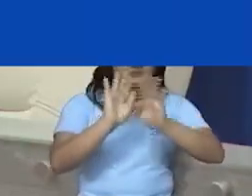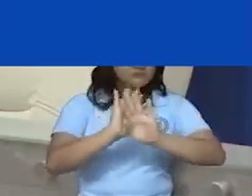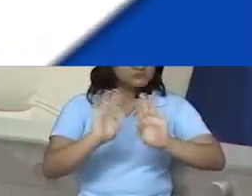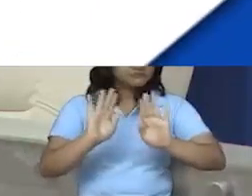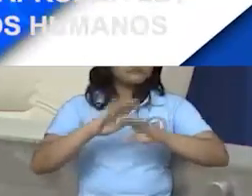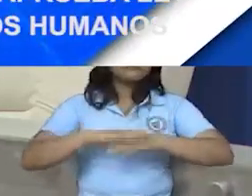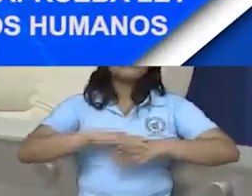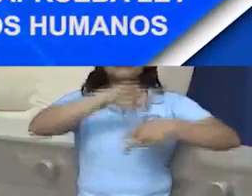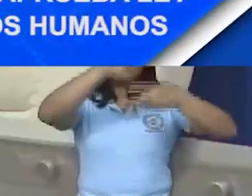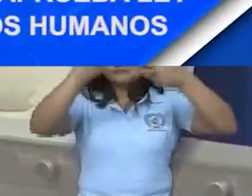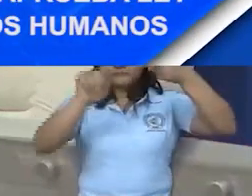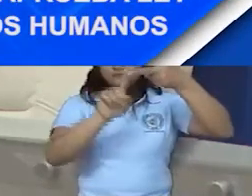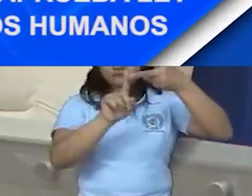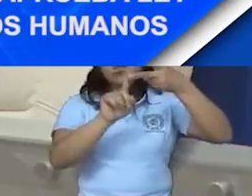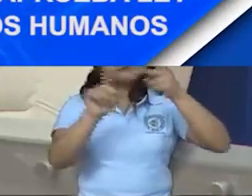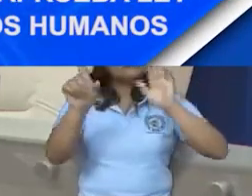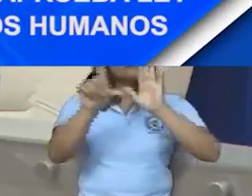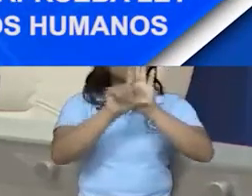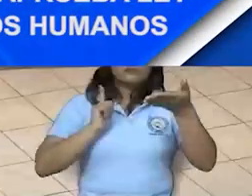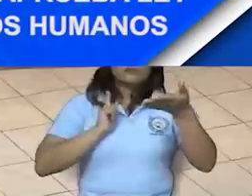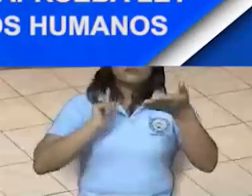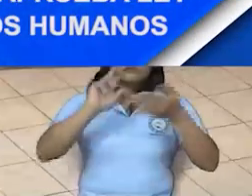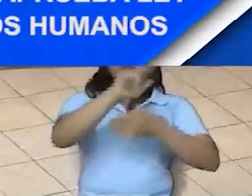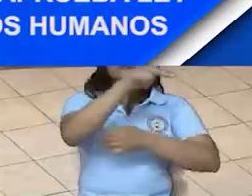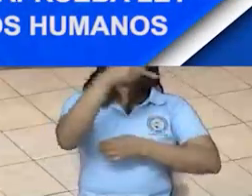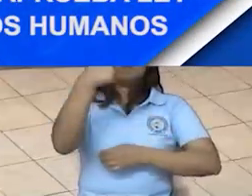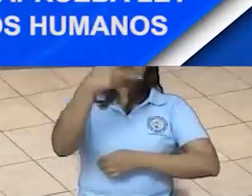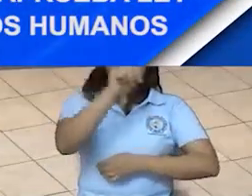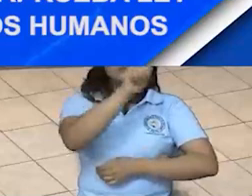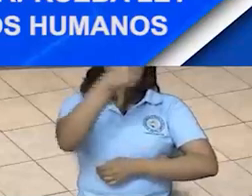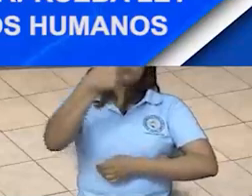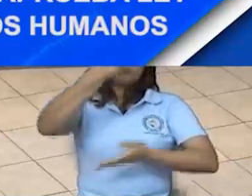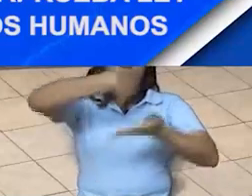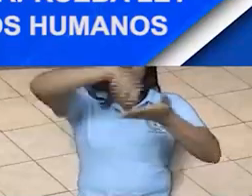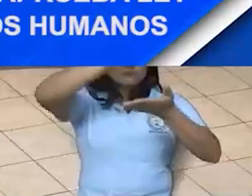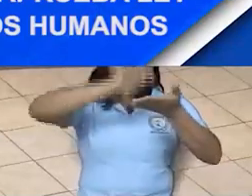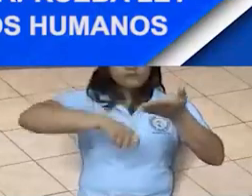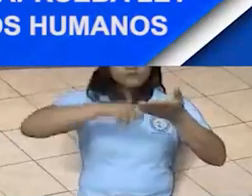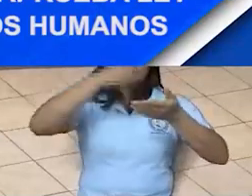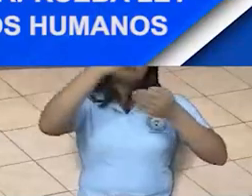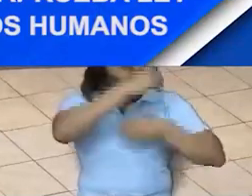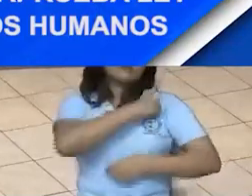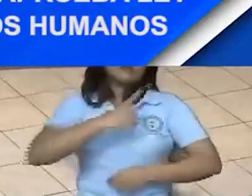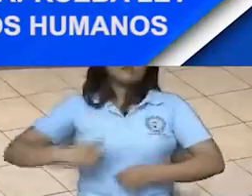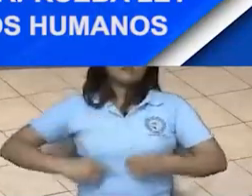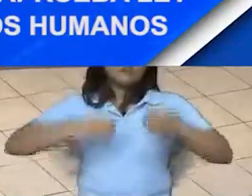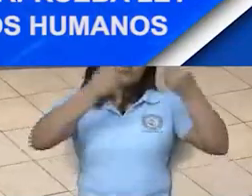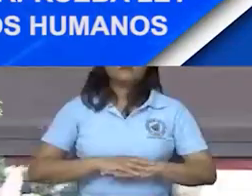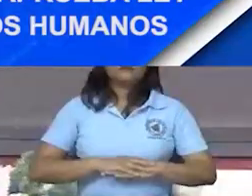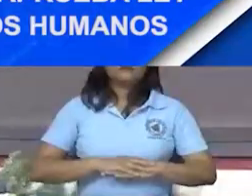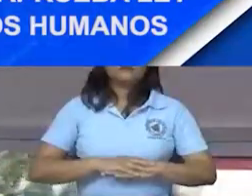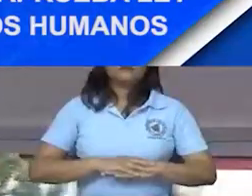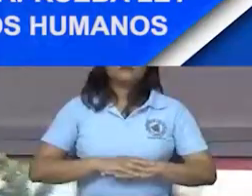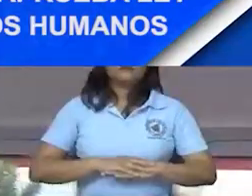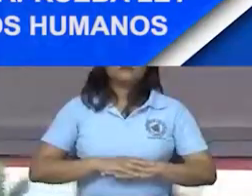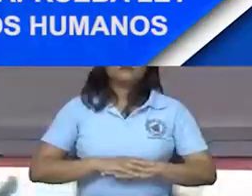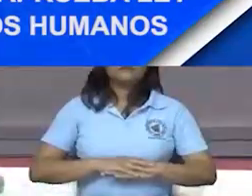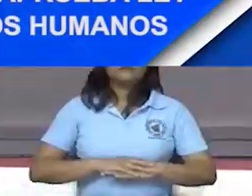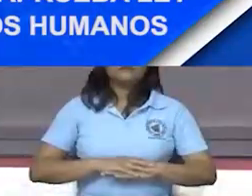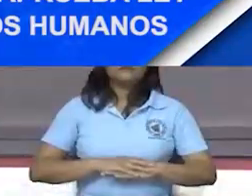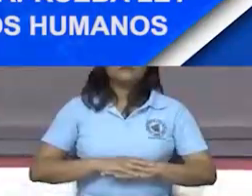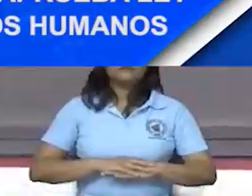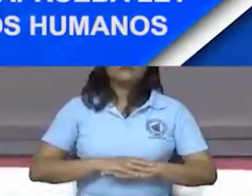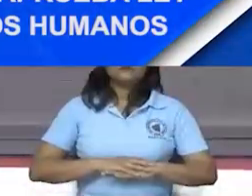La Asamblea Nacional aprobó la ley de reforma parcial al artículo 138 de la Constitución Política de Nicaragua,